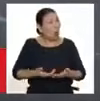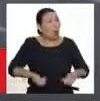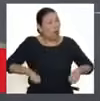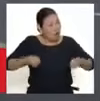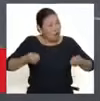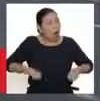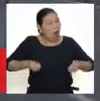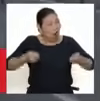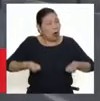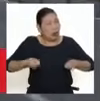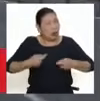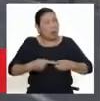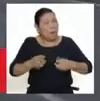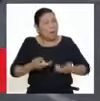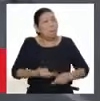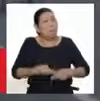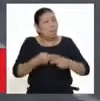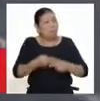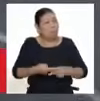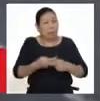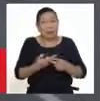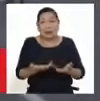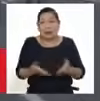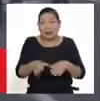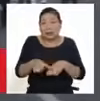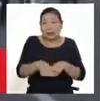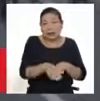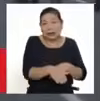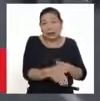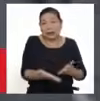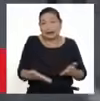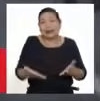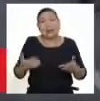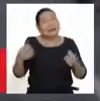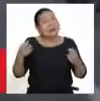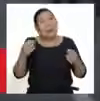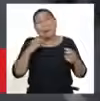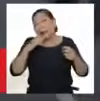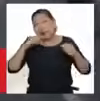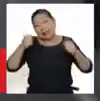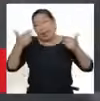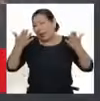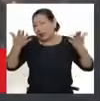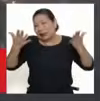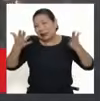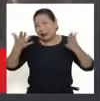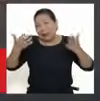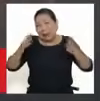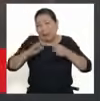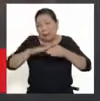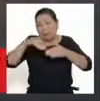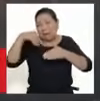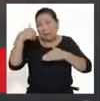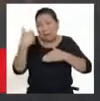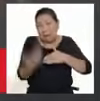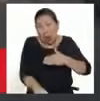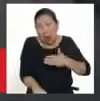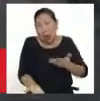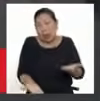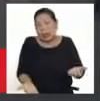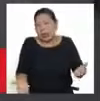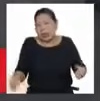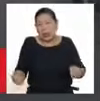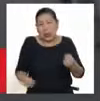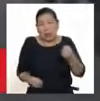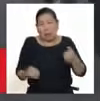toneladas, lamentablemente. Industrial. Este vehículo pasó por ese lugar y le cayó este equipo, destrozando